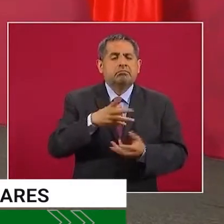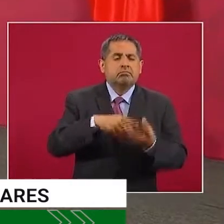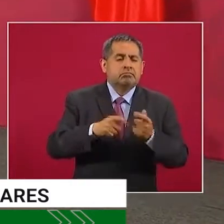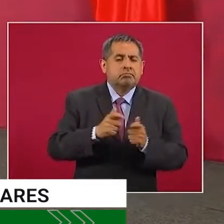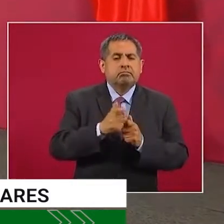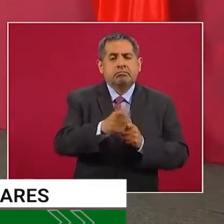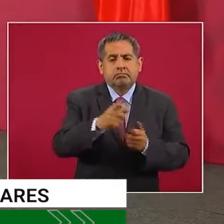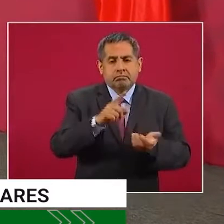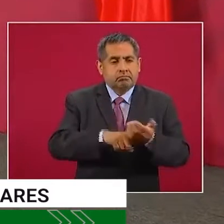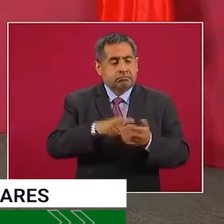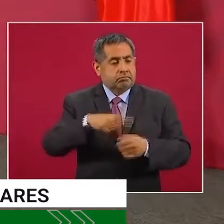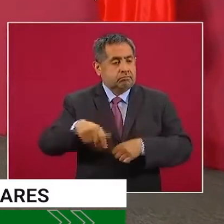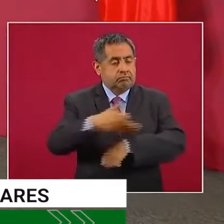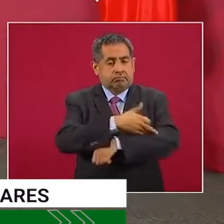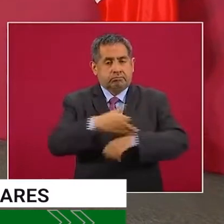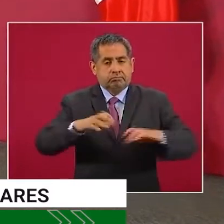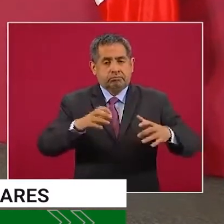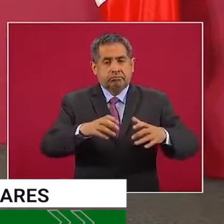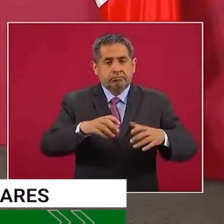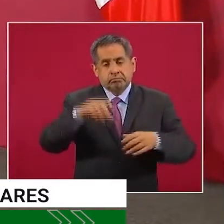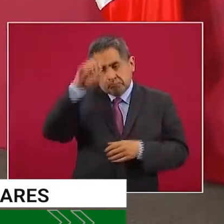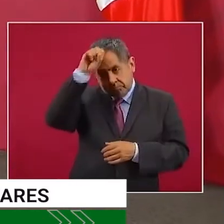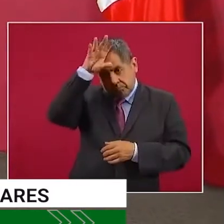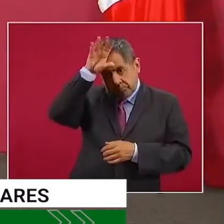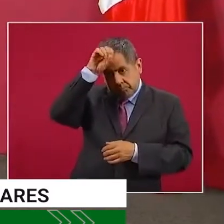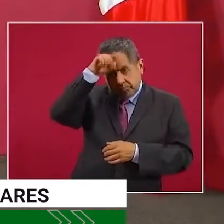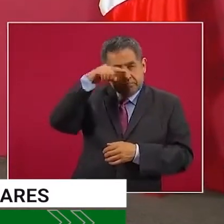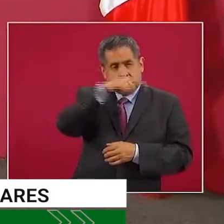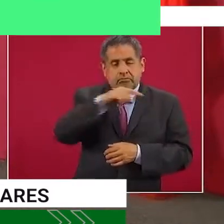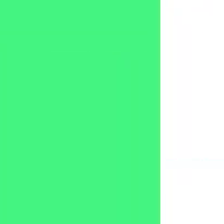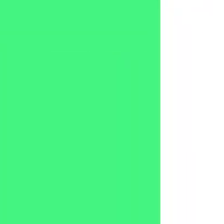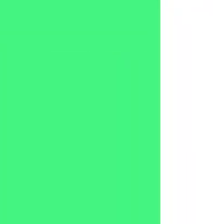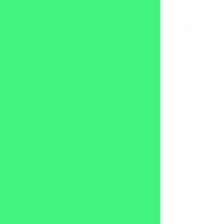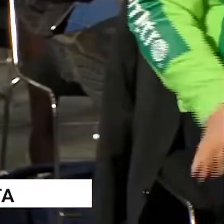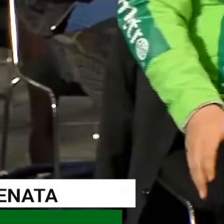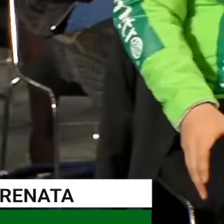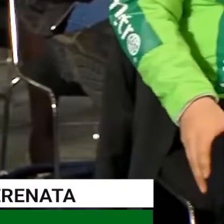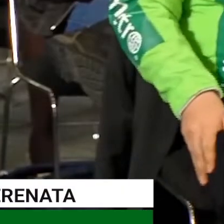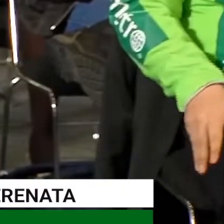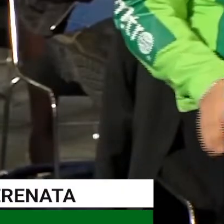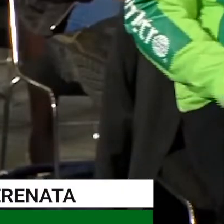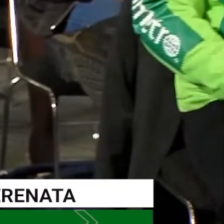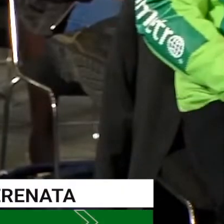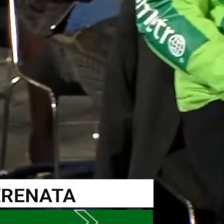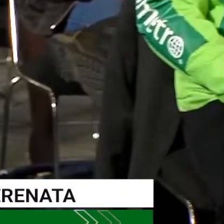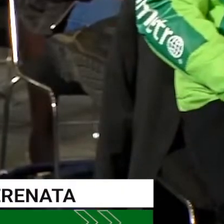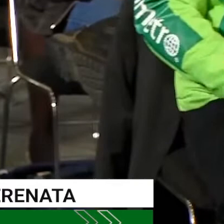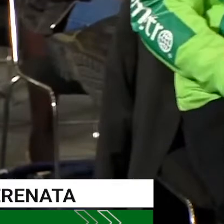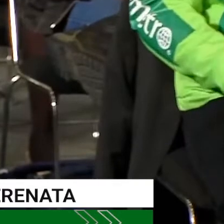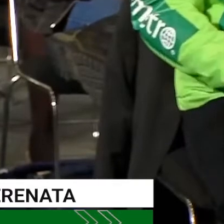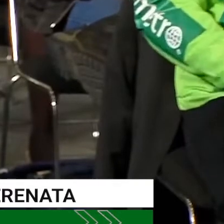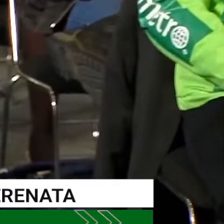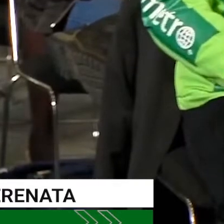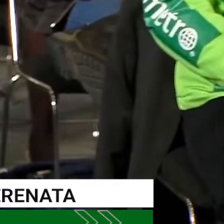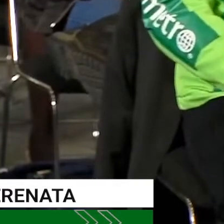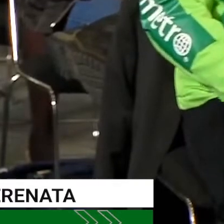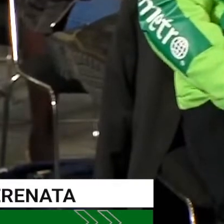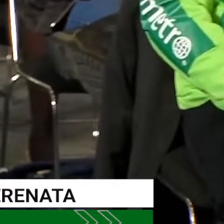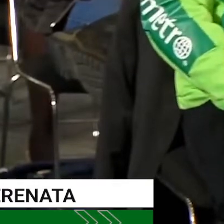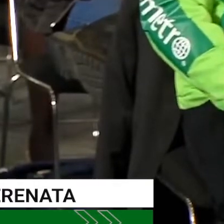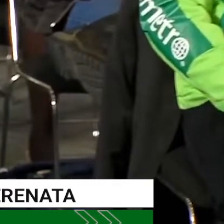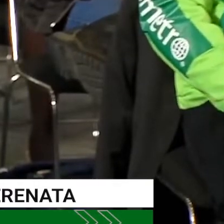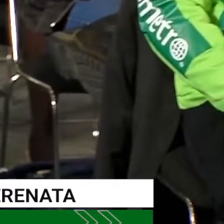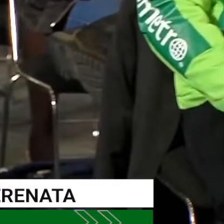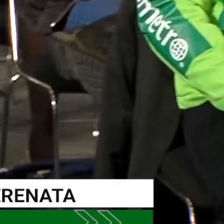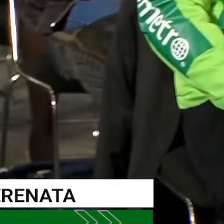daño a los familiares de los mineros de Pasta de Conchos. El mandatario mexicano agradeció a quienes le llevaron